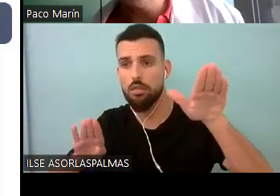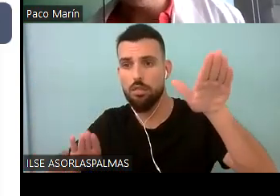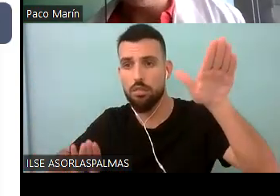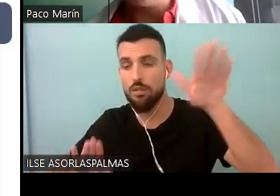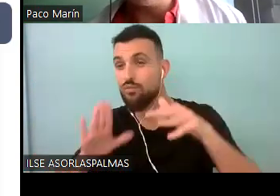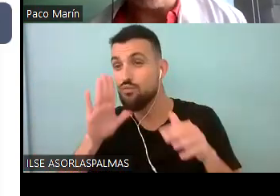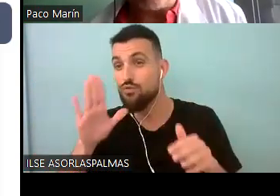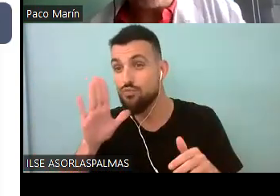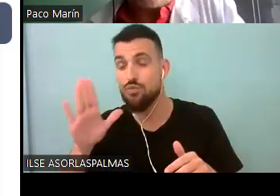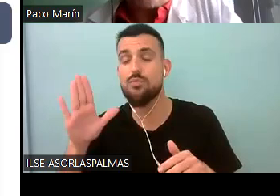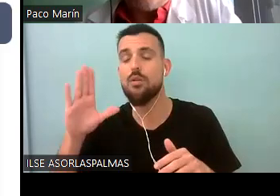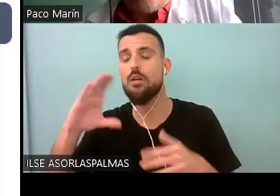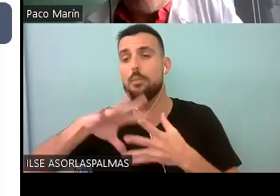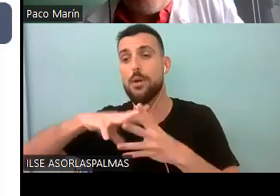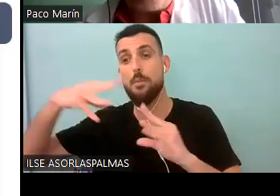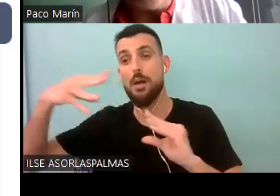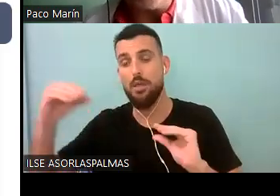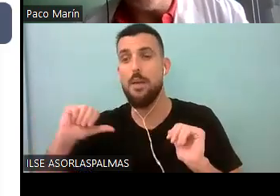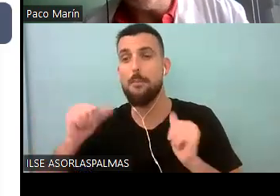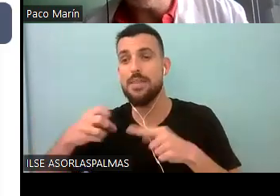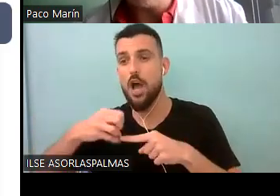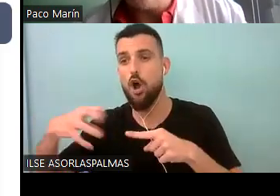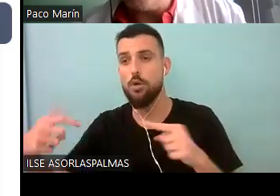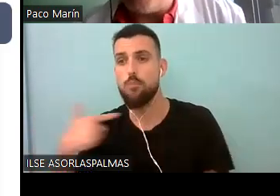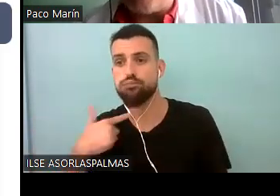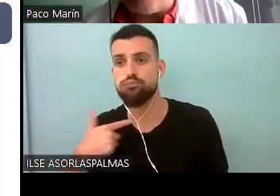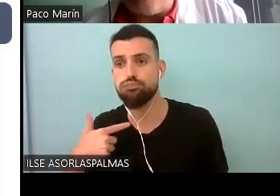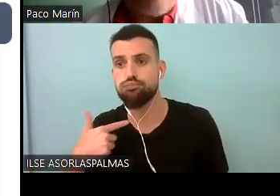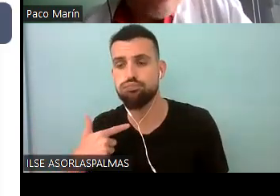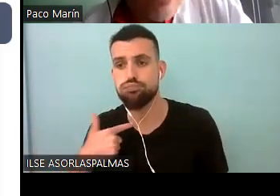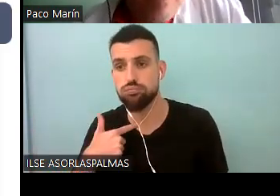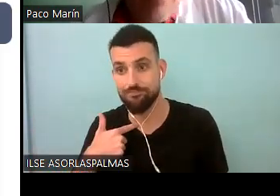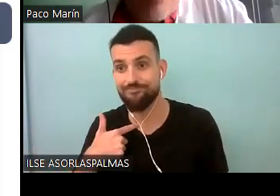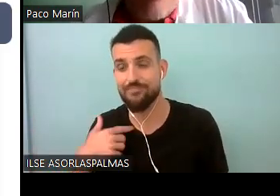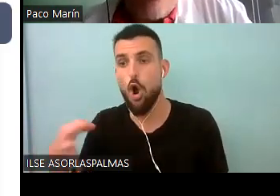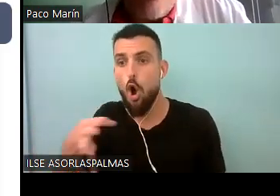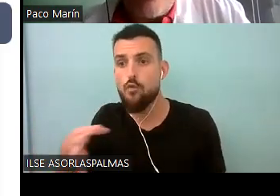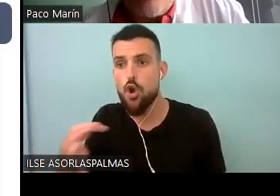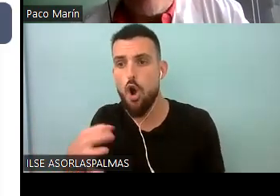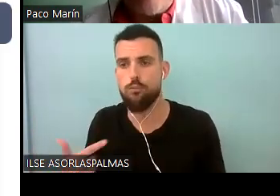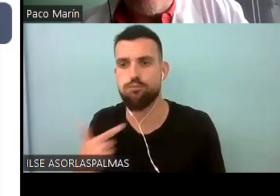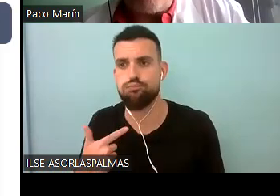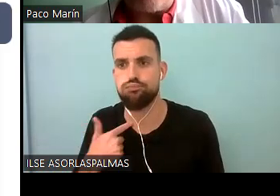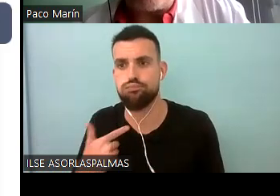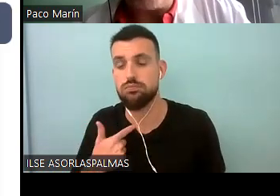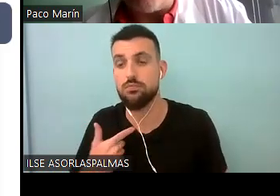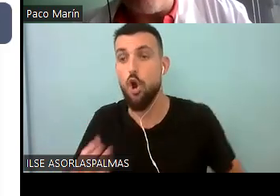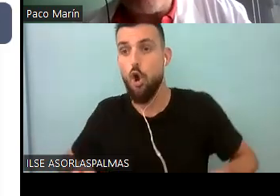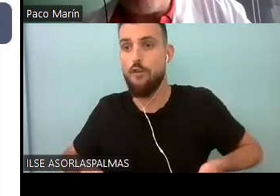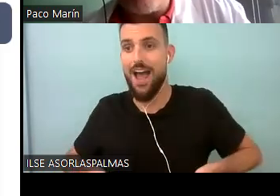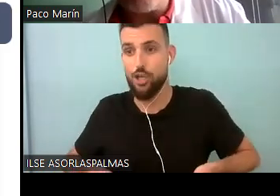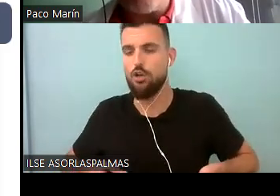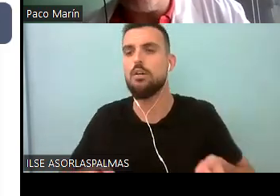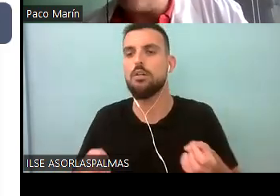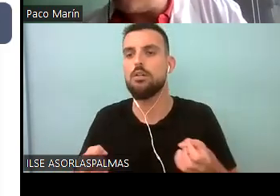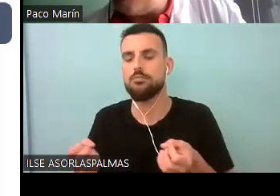estrógenos, pasamos a no tener óvulos, nuestro ovario ya no puede producir óvulos, por lo tanto ya no